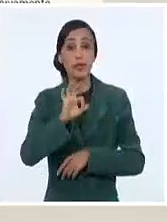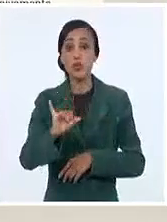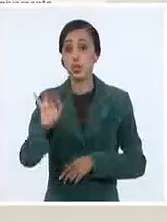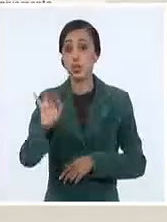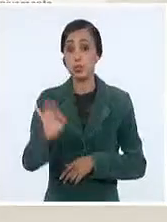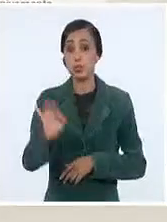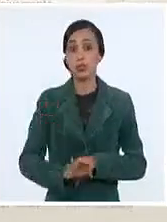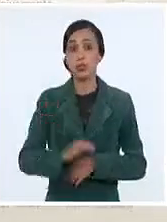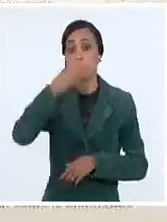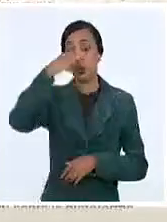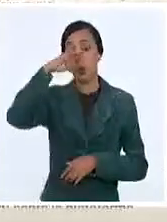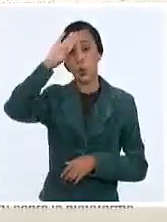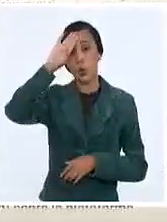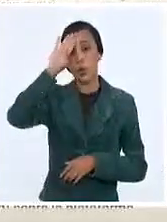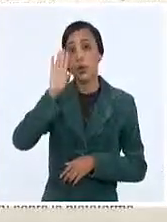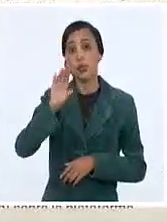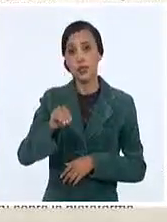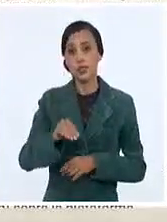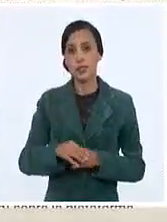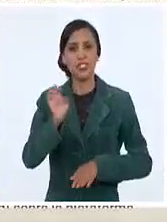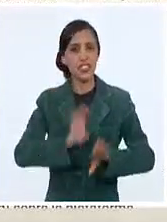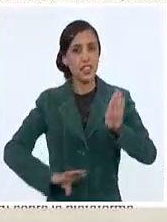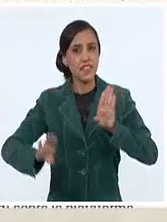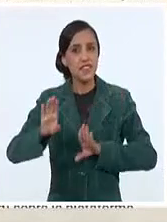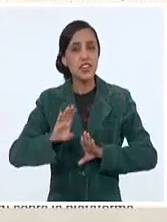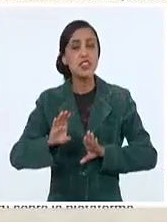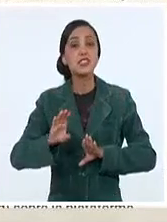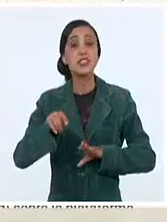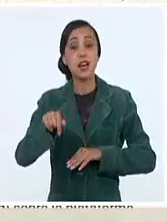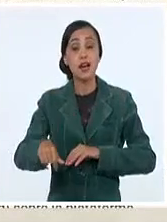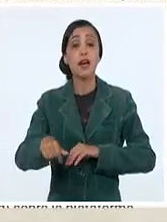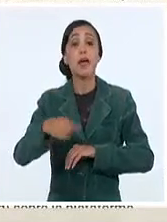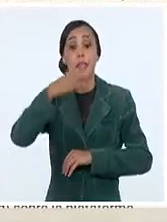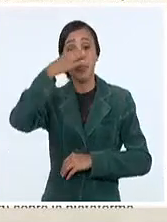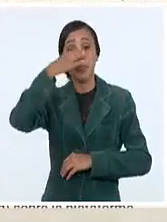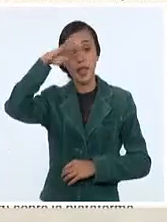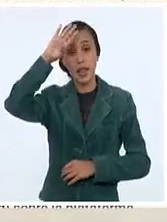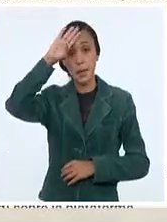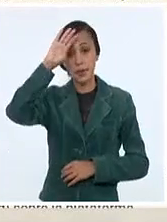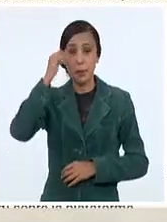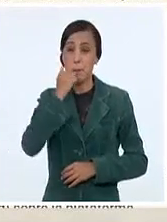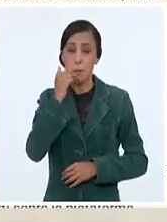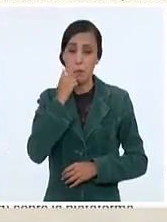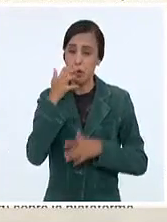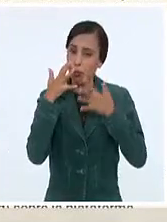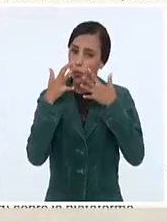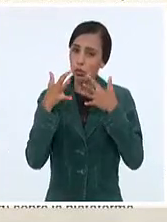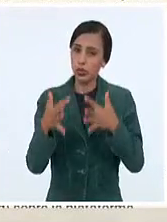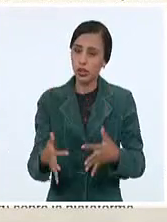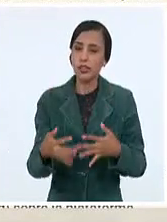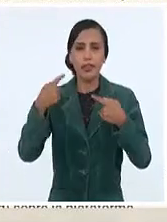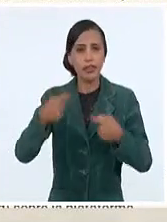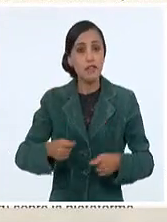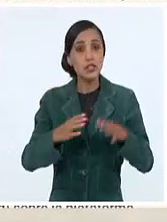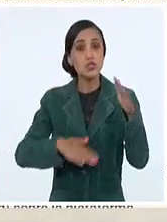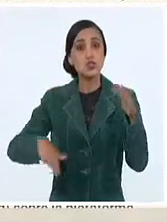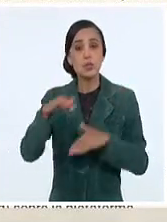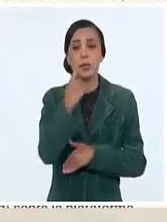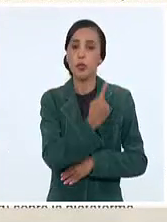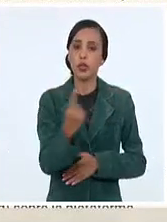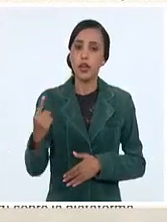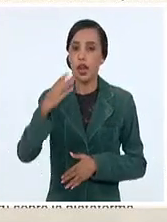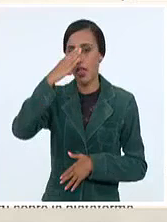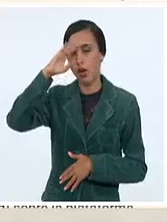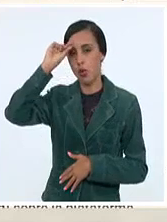manifiesta La defensa de la patria socialista es el más grande honor y el deber supremo de cada cubano.